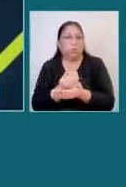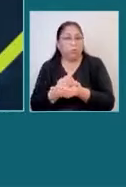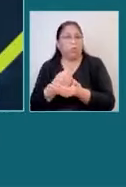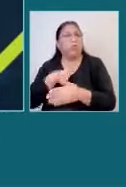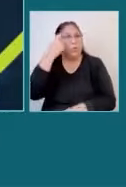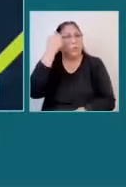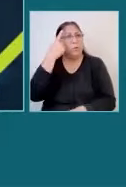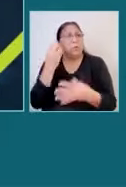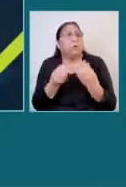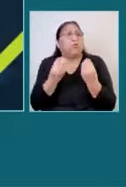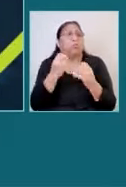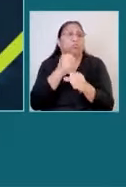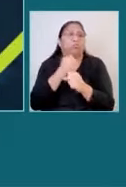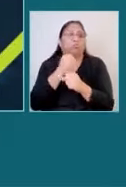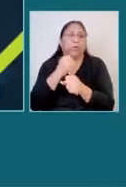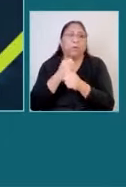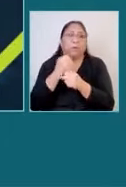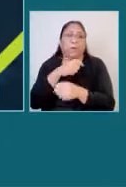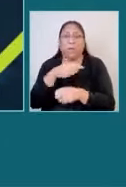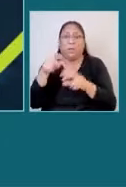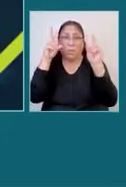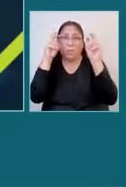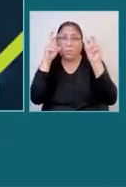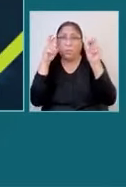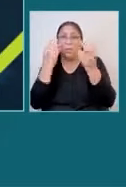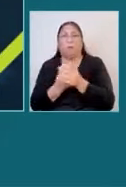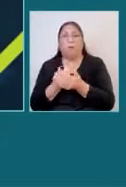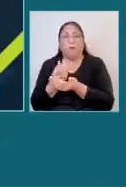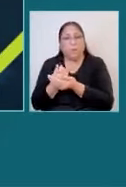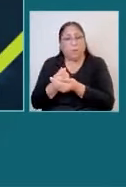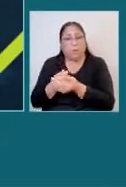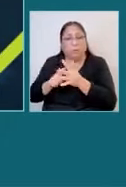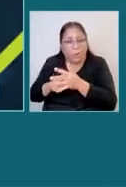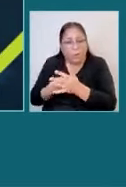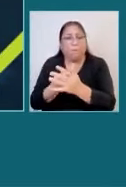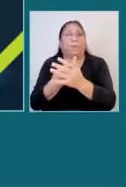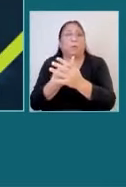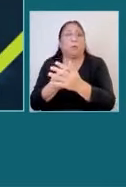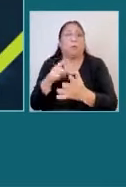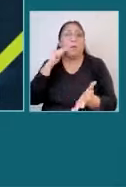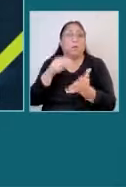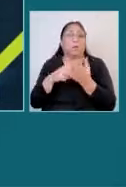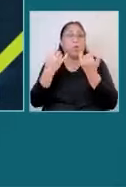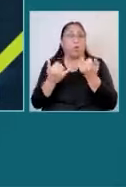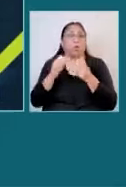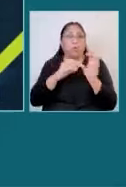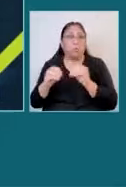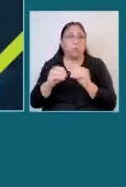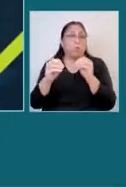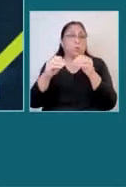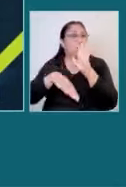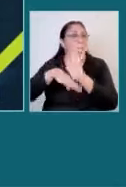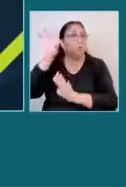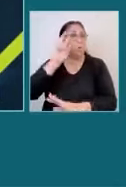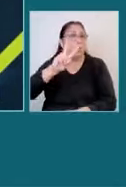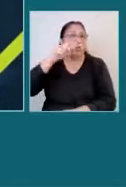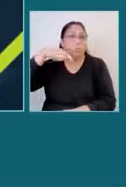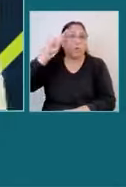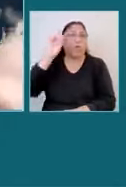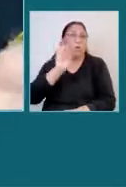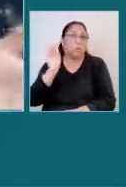bien cómo funcionaba este tema de Capital Semilla, y al día de hoy se han movilizado ya casi más de